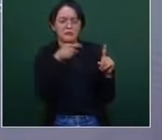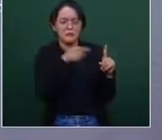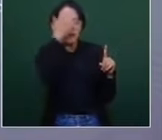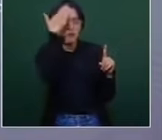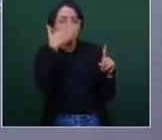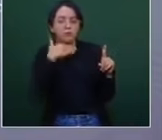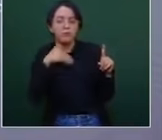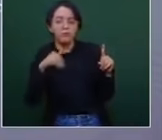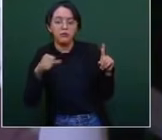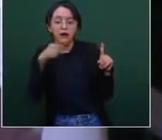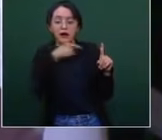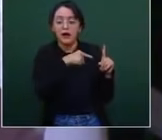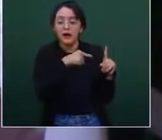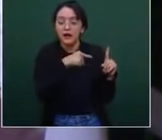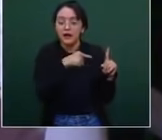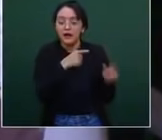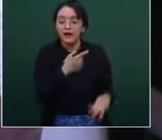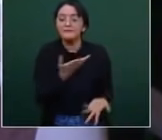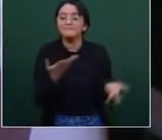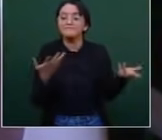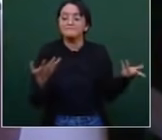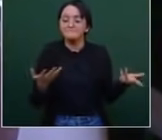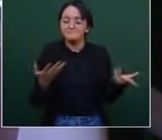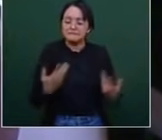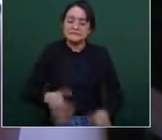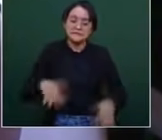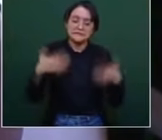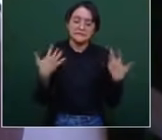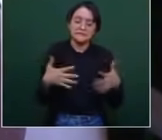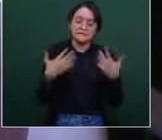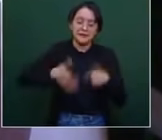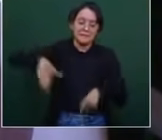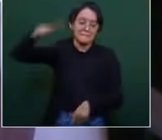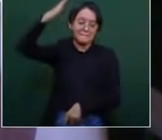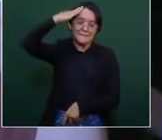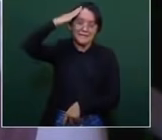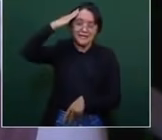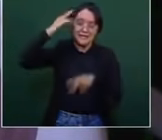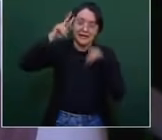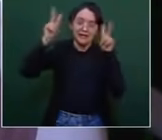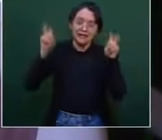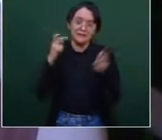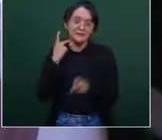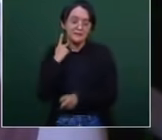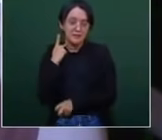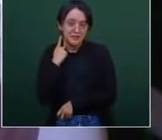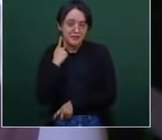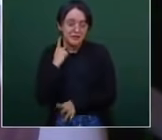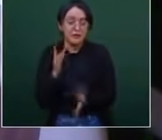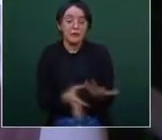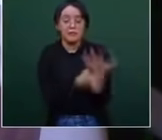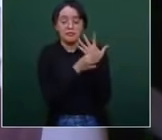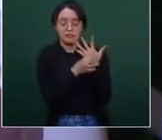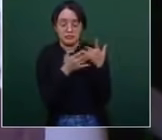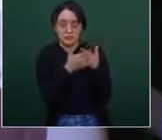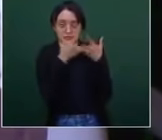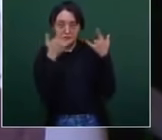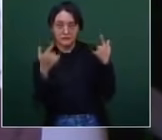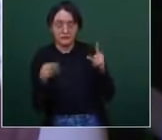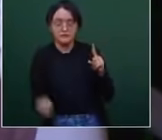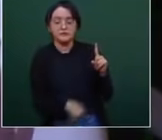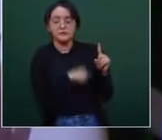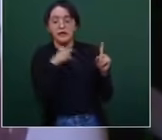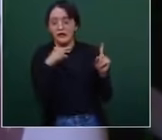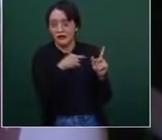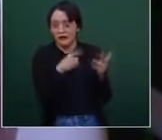empujó al primer lugar de la escena política. Según un historiador, Santa Anna, que durante tanto tiempo